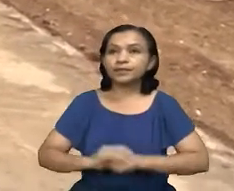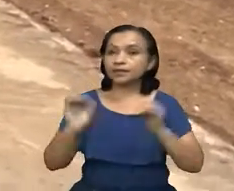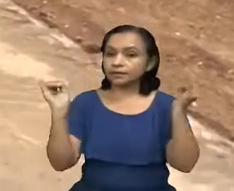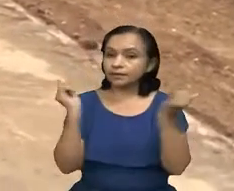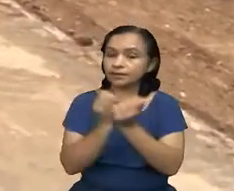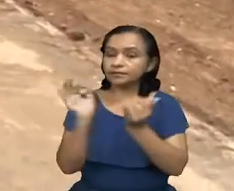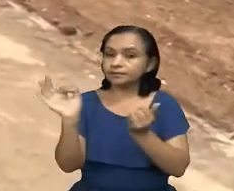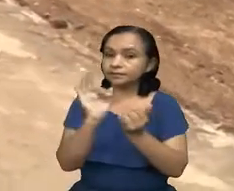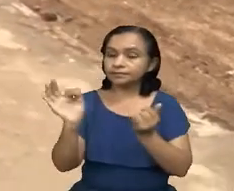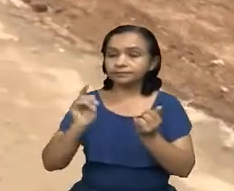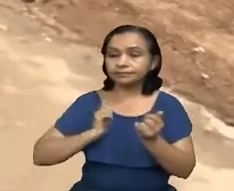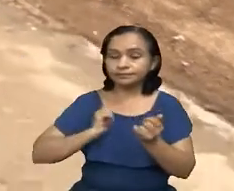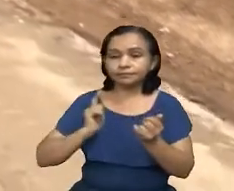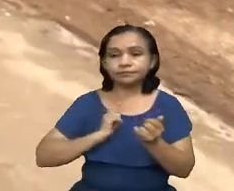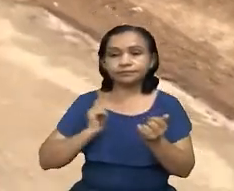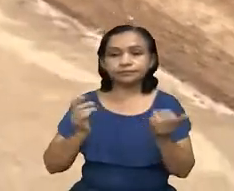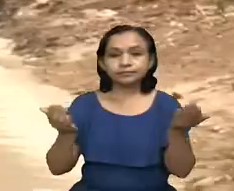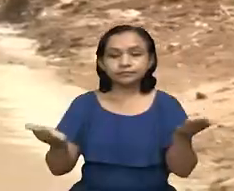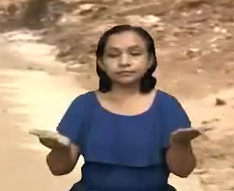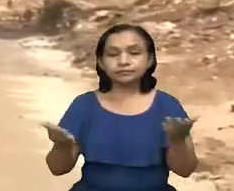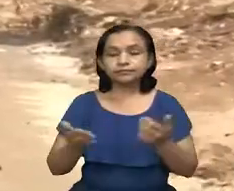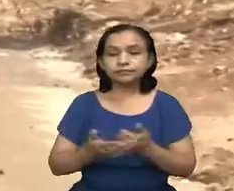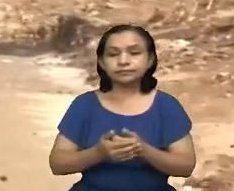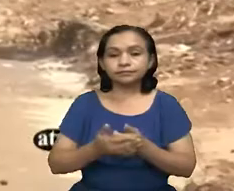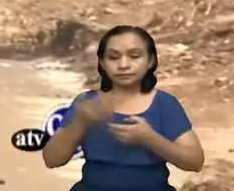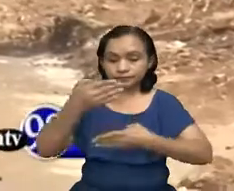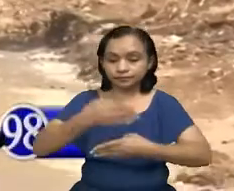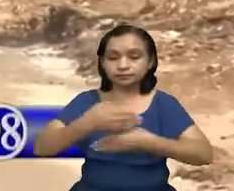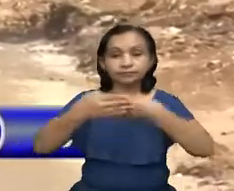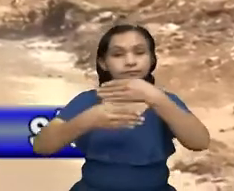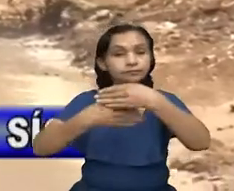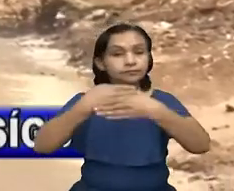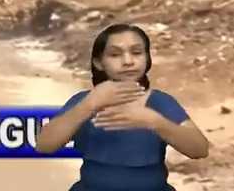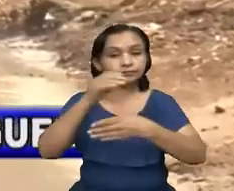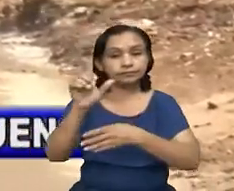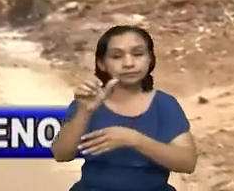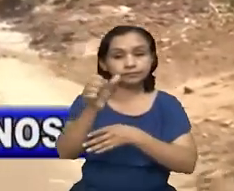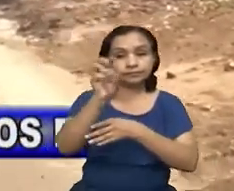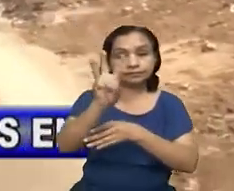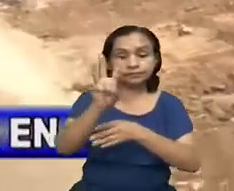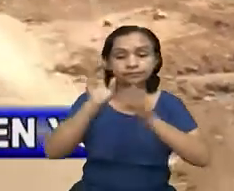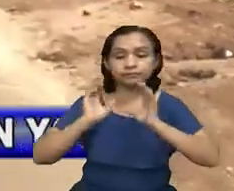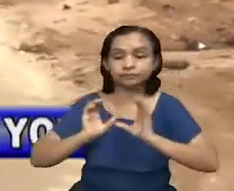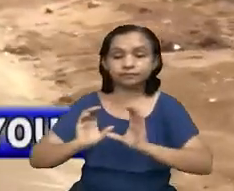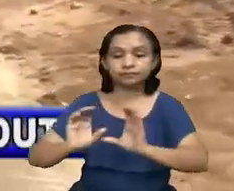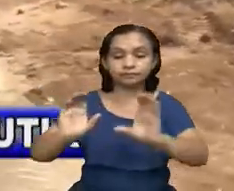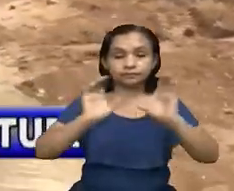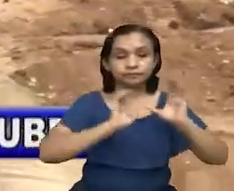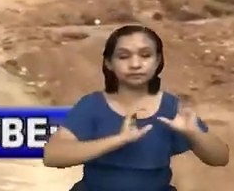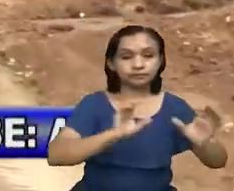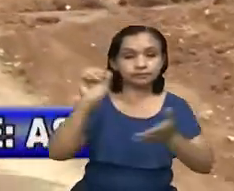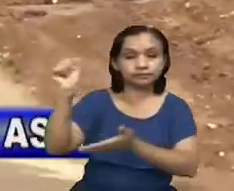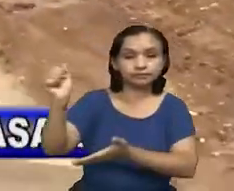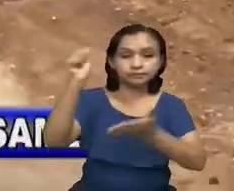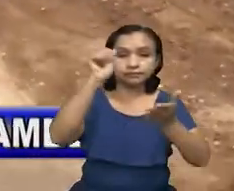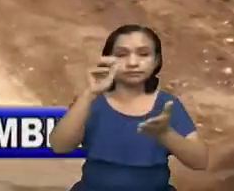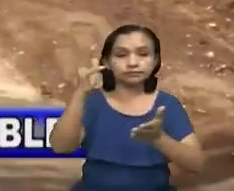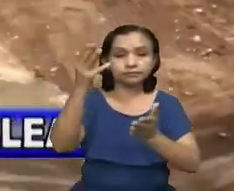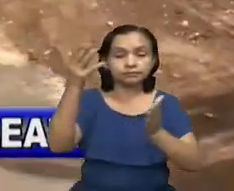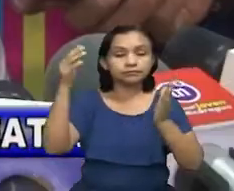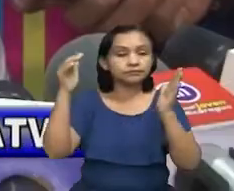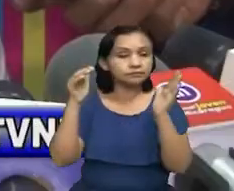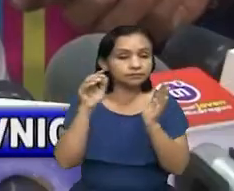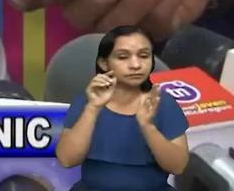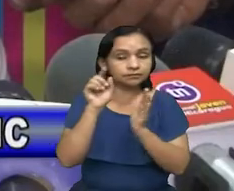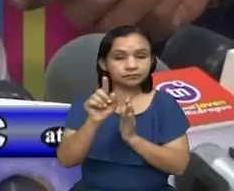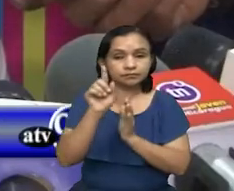Asimismo, vamos a tener también construcción y mejoramiento de 63 calles y andenes con una inversión de